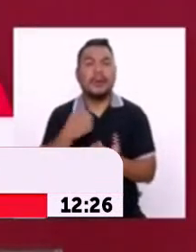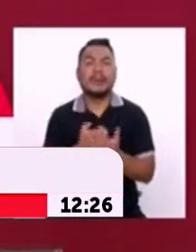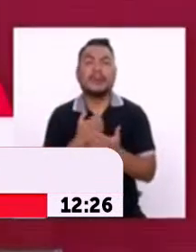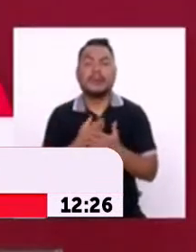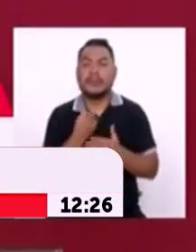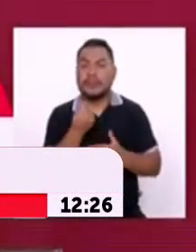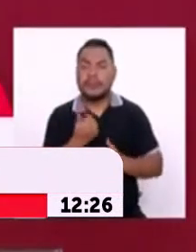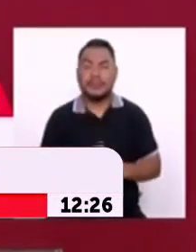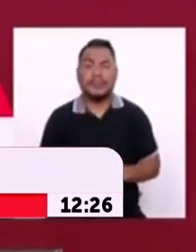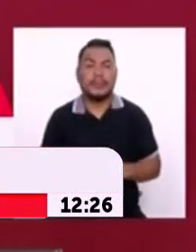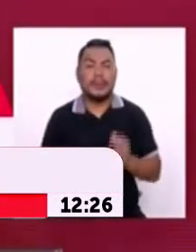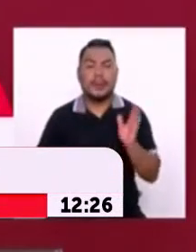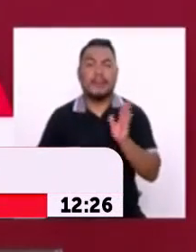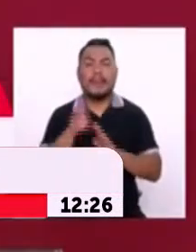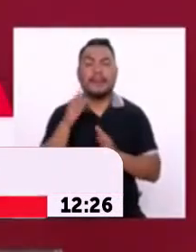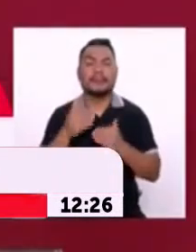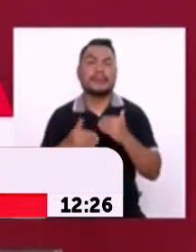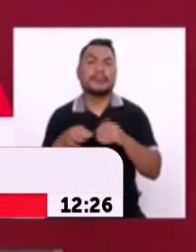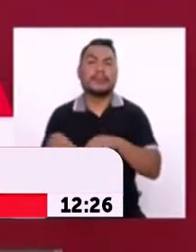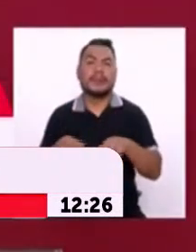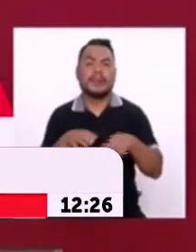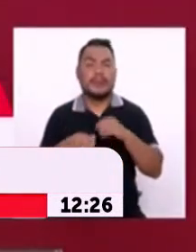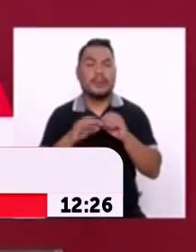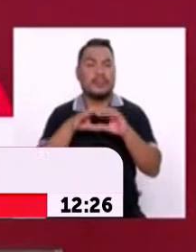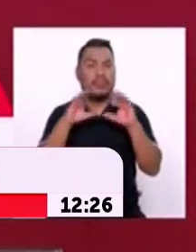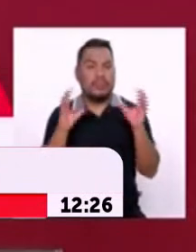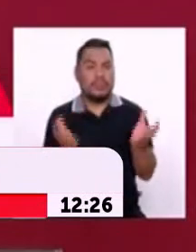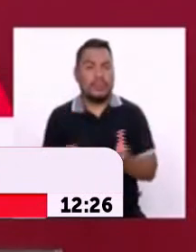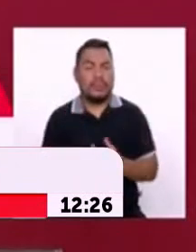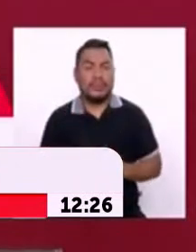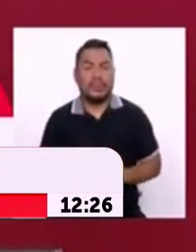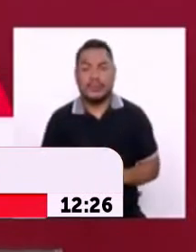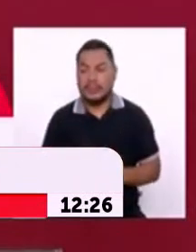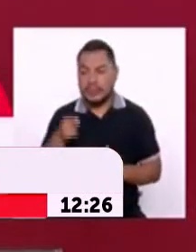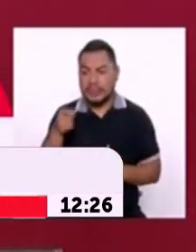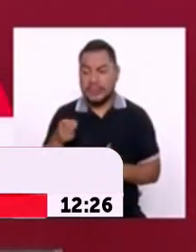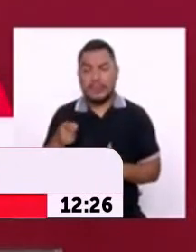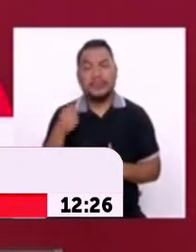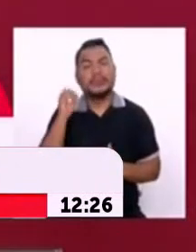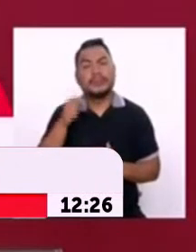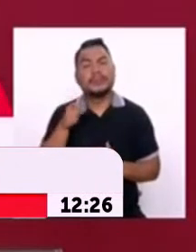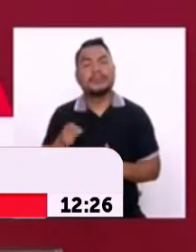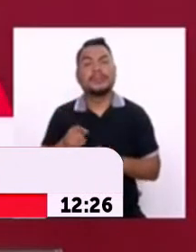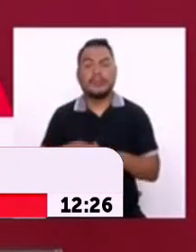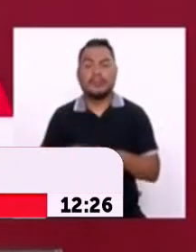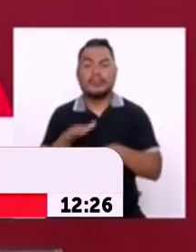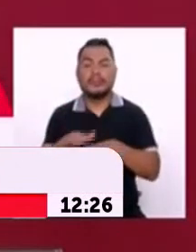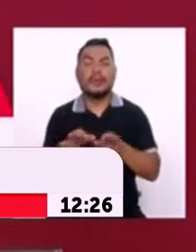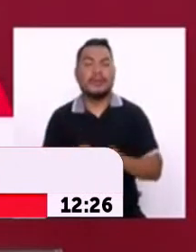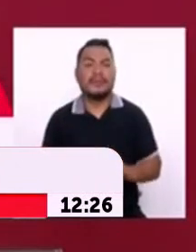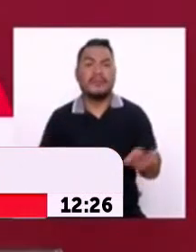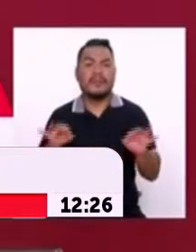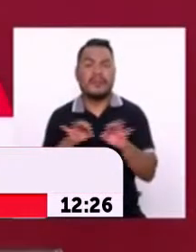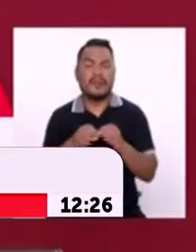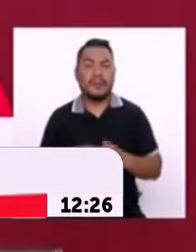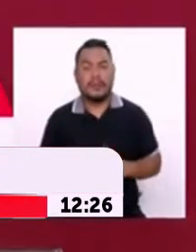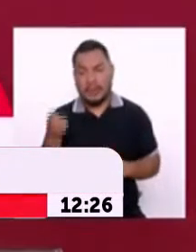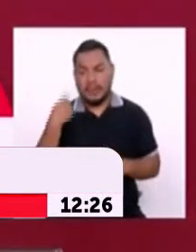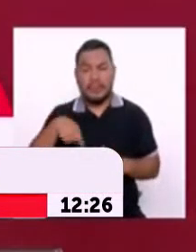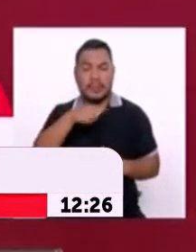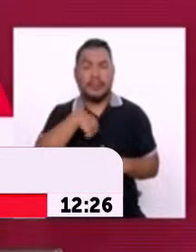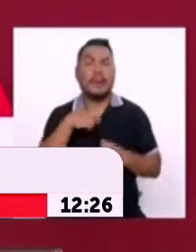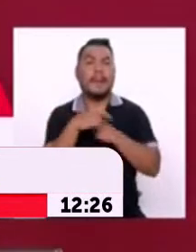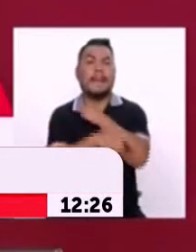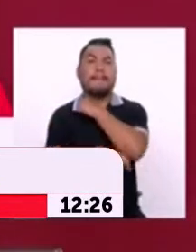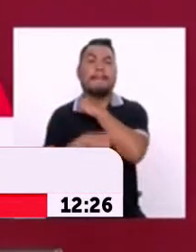las economías más desarrollada del mundo. Ello constituye un paso fundamental